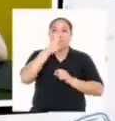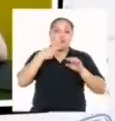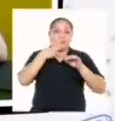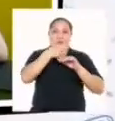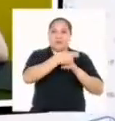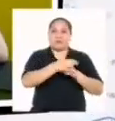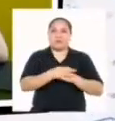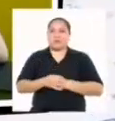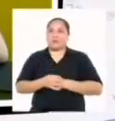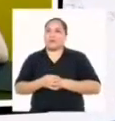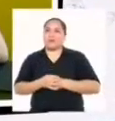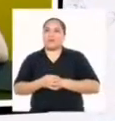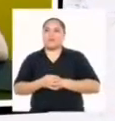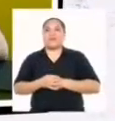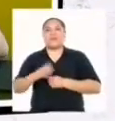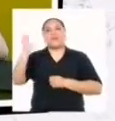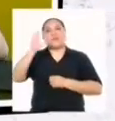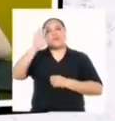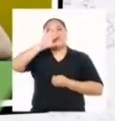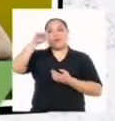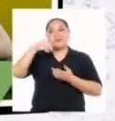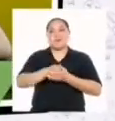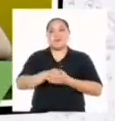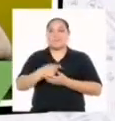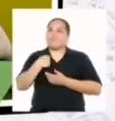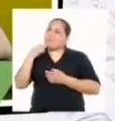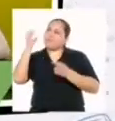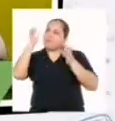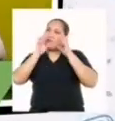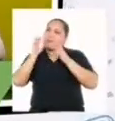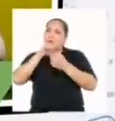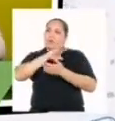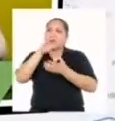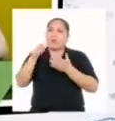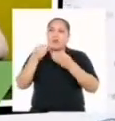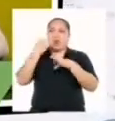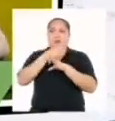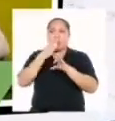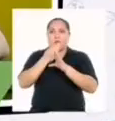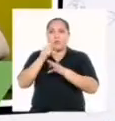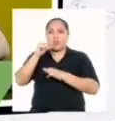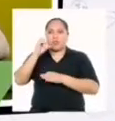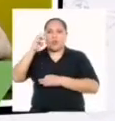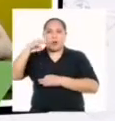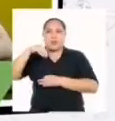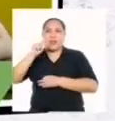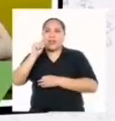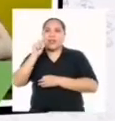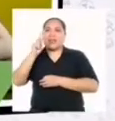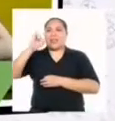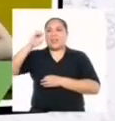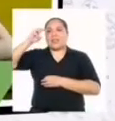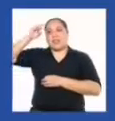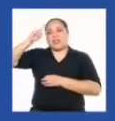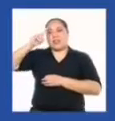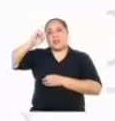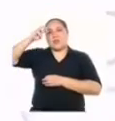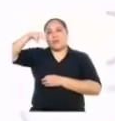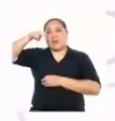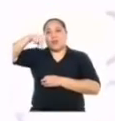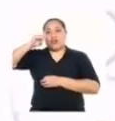cortar. Hola a todas y todos. A mí me quedó la duda si todas las formas geométricas tridimensionales son